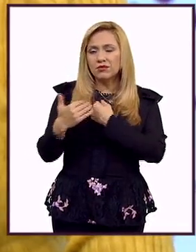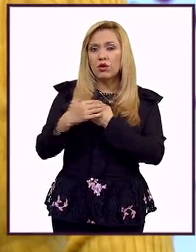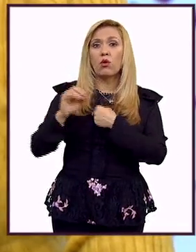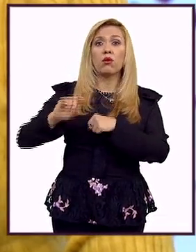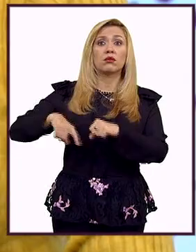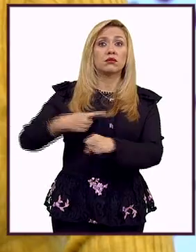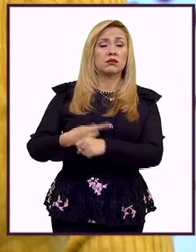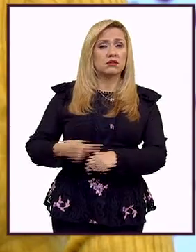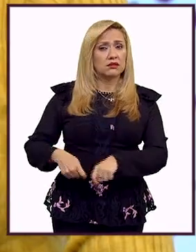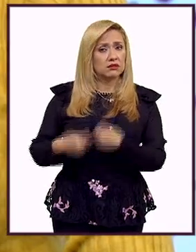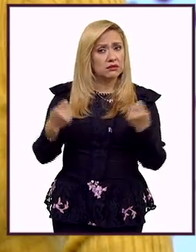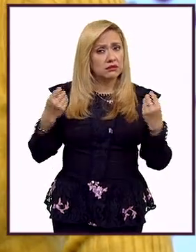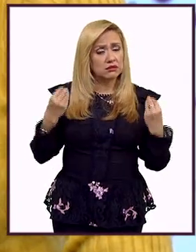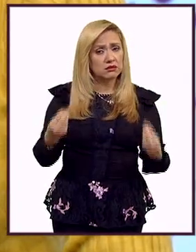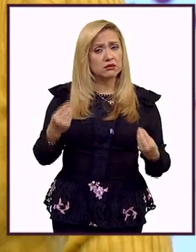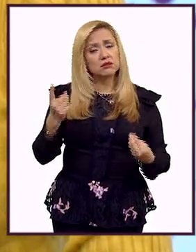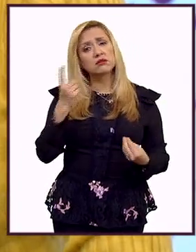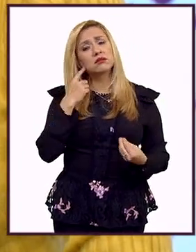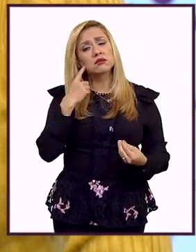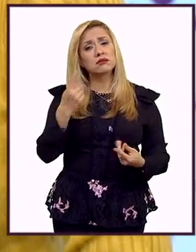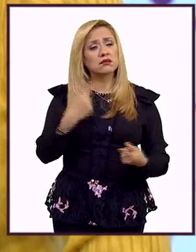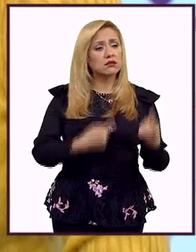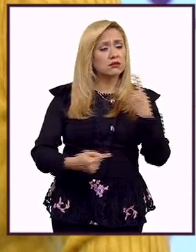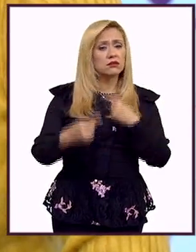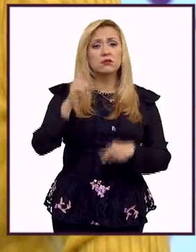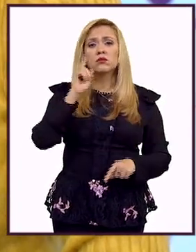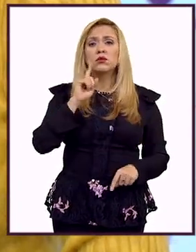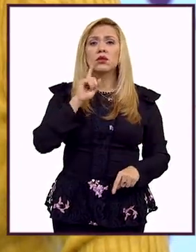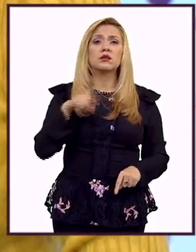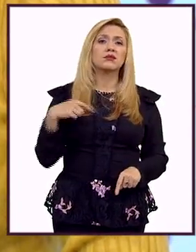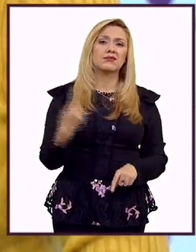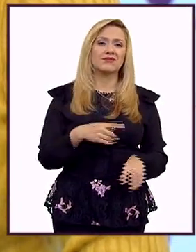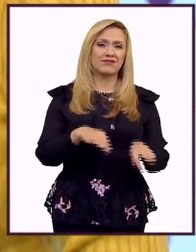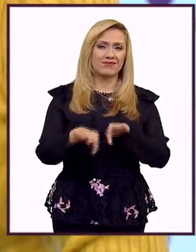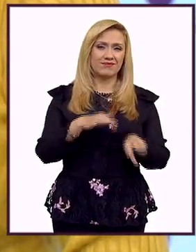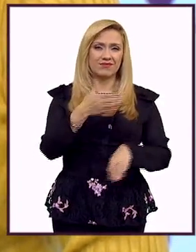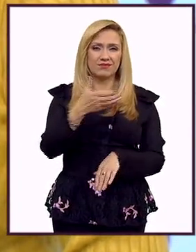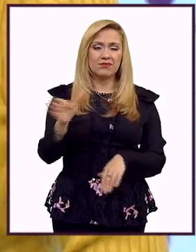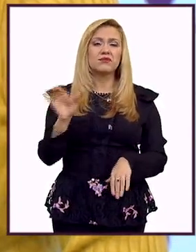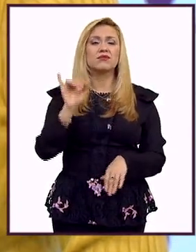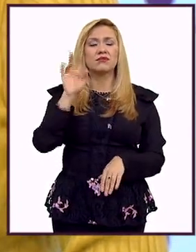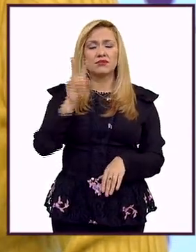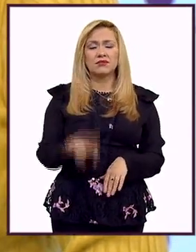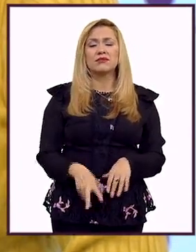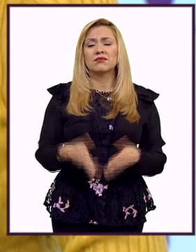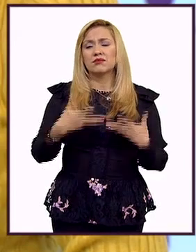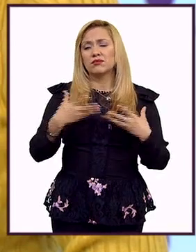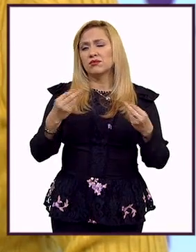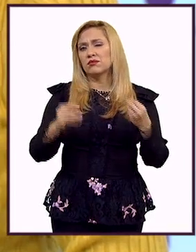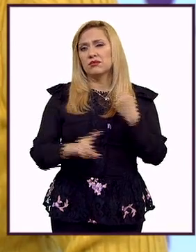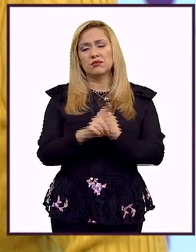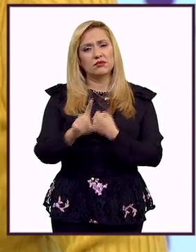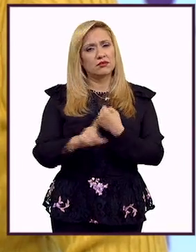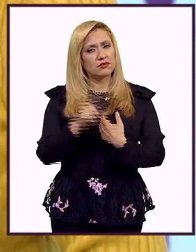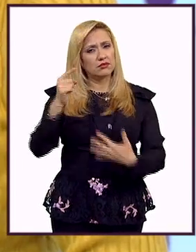en los campos agrícolas. Es decir, la situación de las mujeres trabajadoras en el campo también tiene una serie de condiciones de